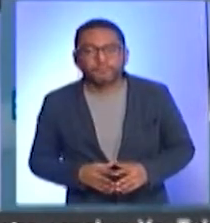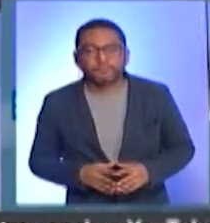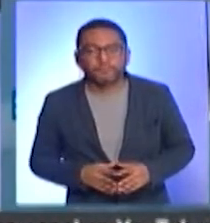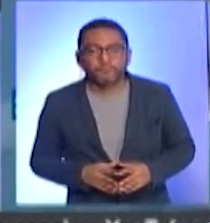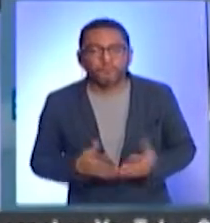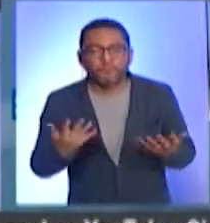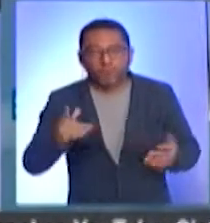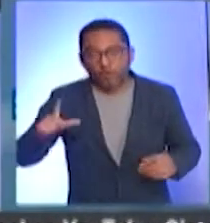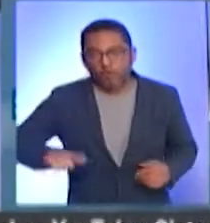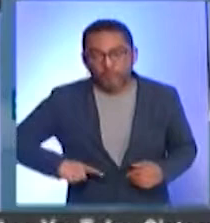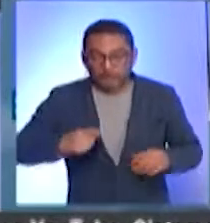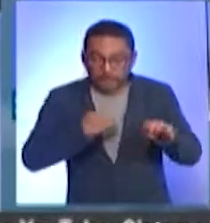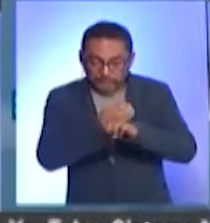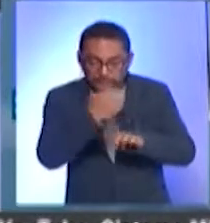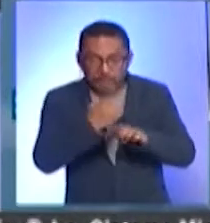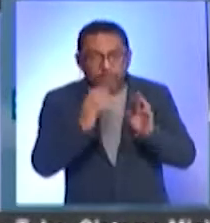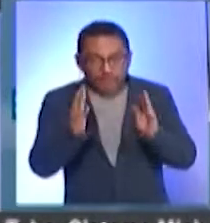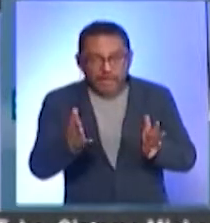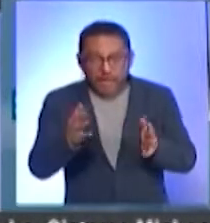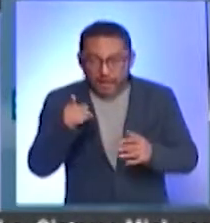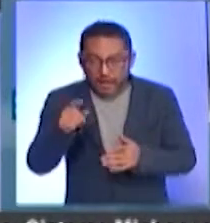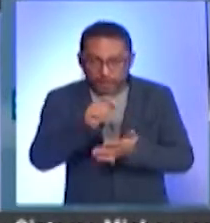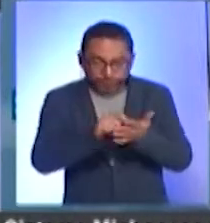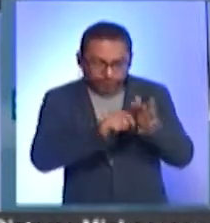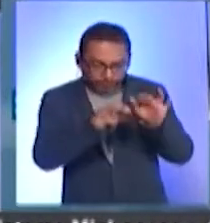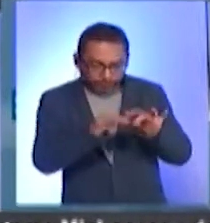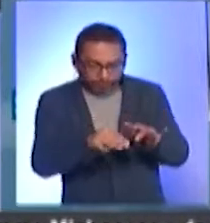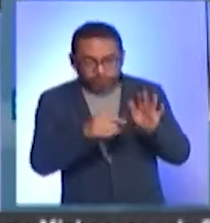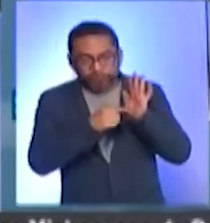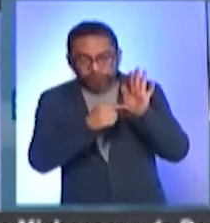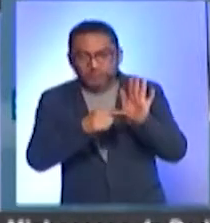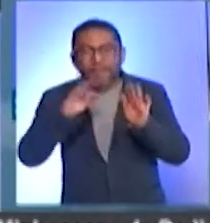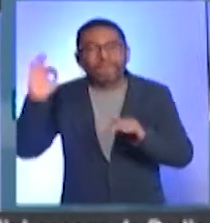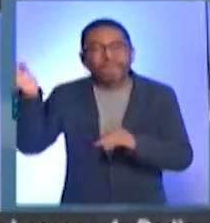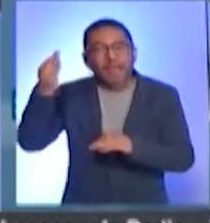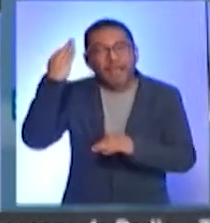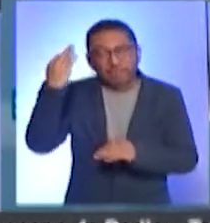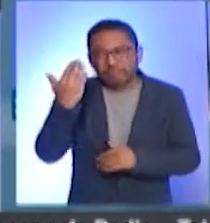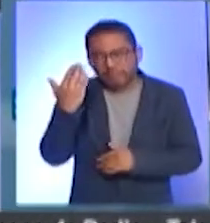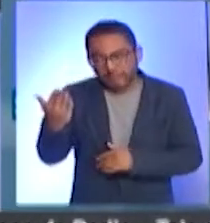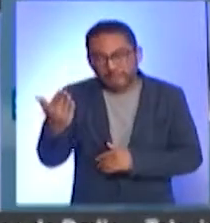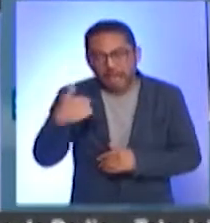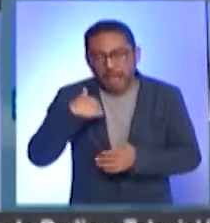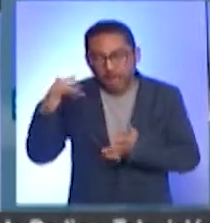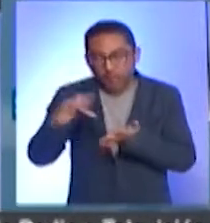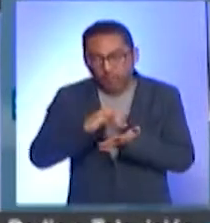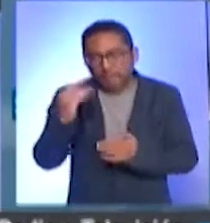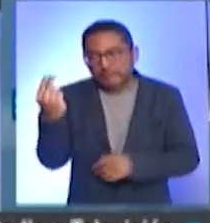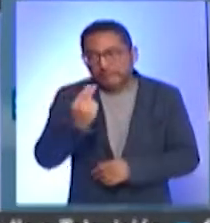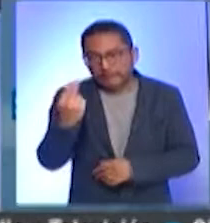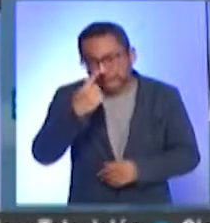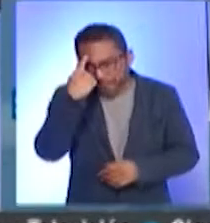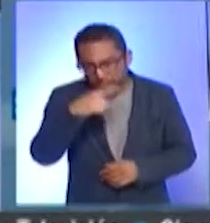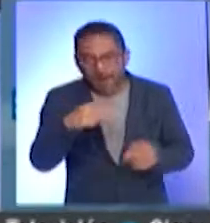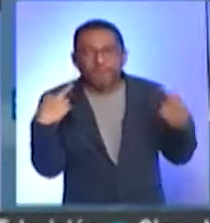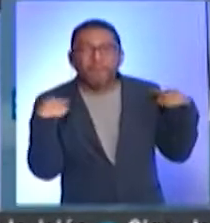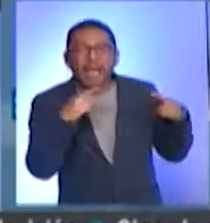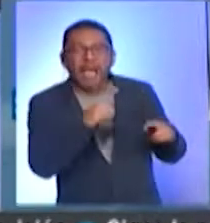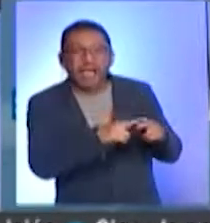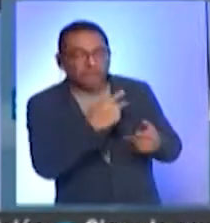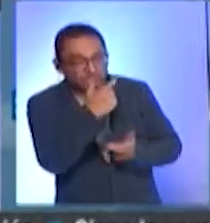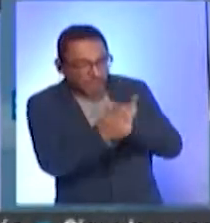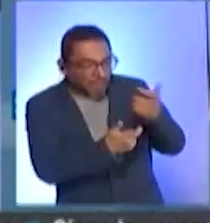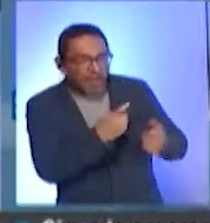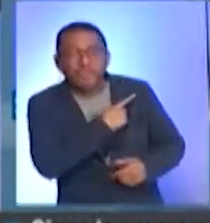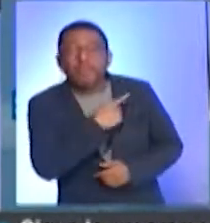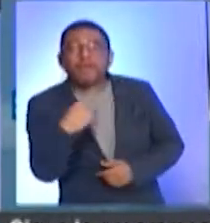el gobierno del estado ya solicitó por escrito a la federación su apoyo para pagar los maestros lo que se